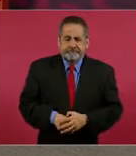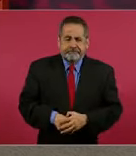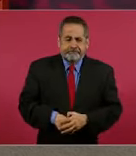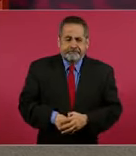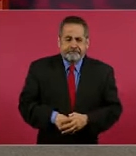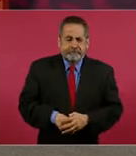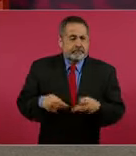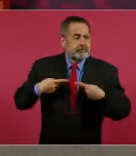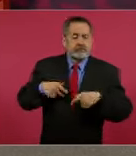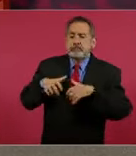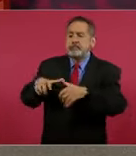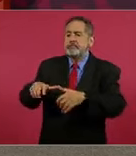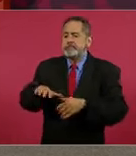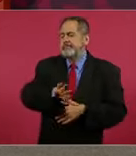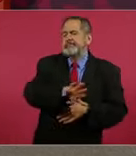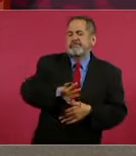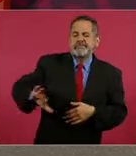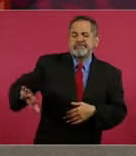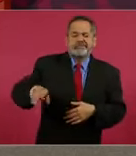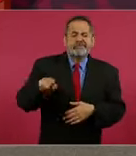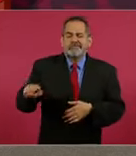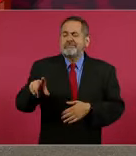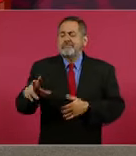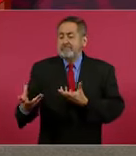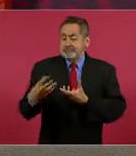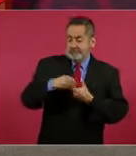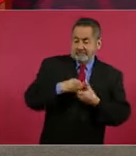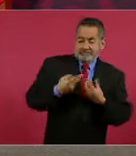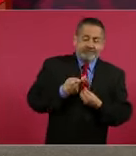Del pueblo raso,